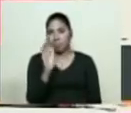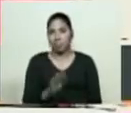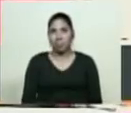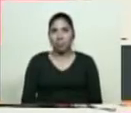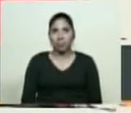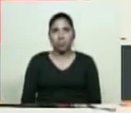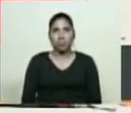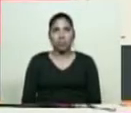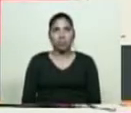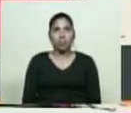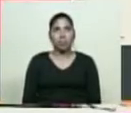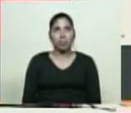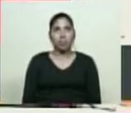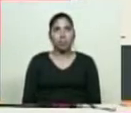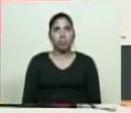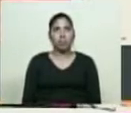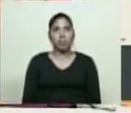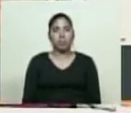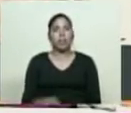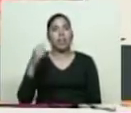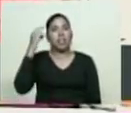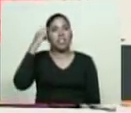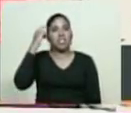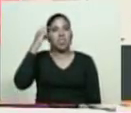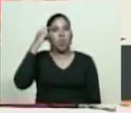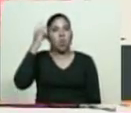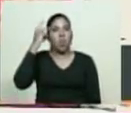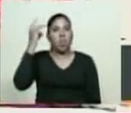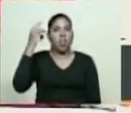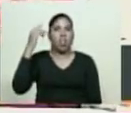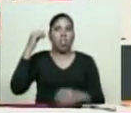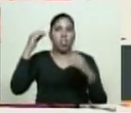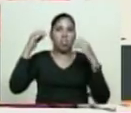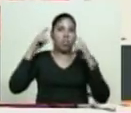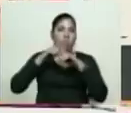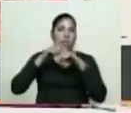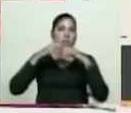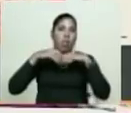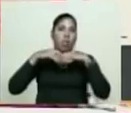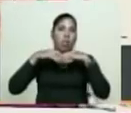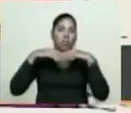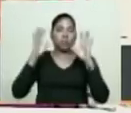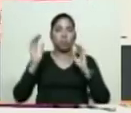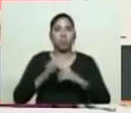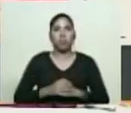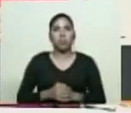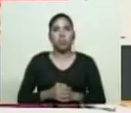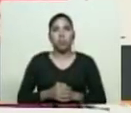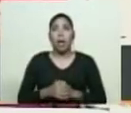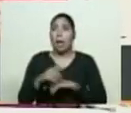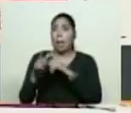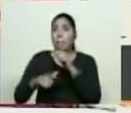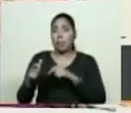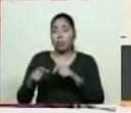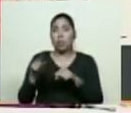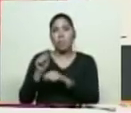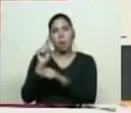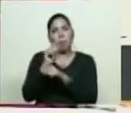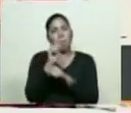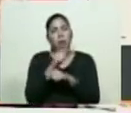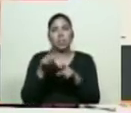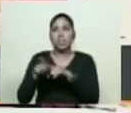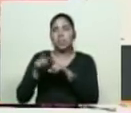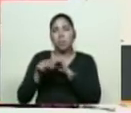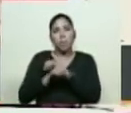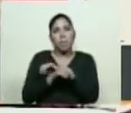¿Verdad? Le meten corriente psicológica. O sea, cosas que dicen, y eso lo dicen, hermano, y hay gente que cree que